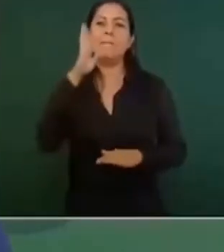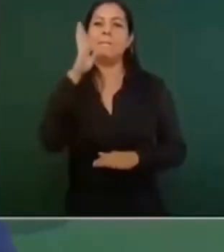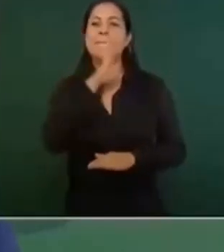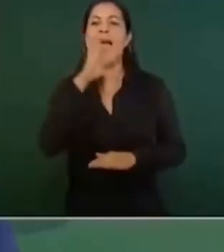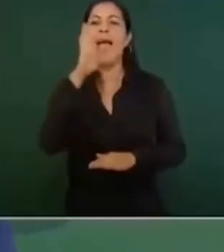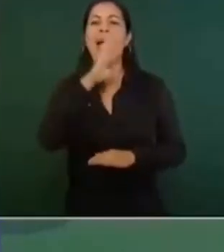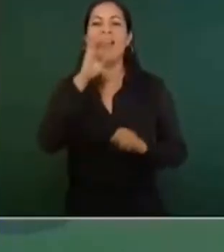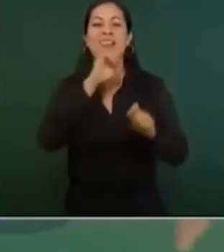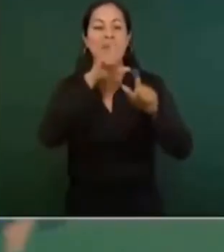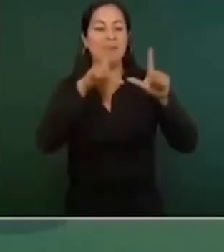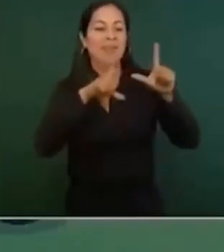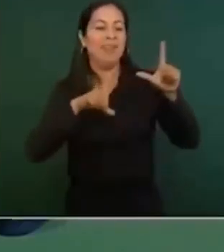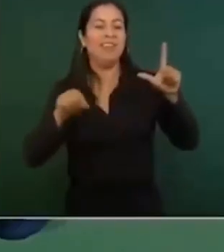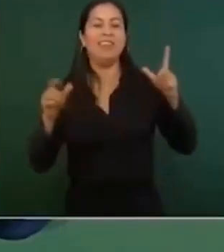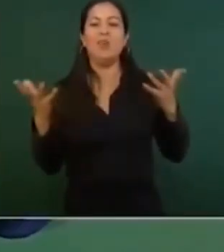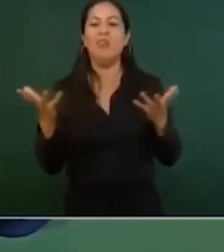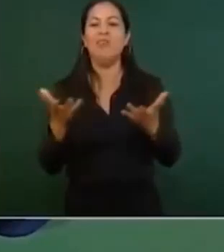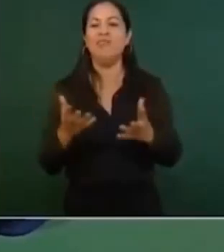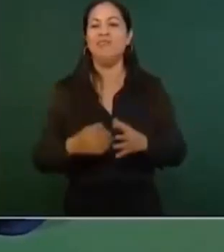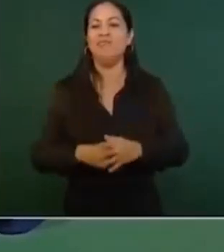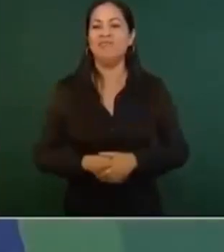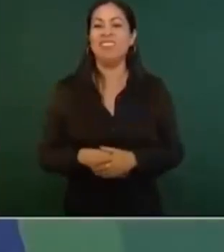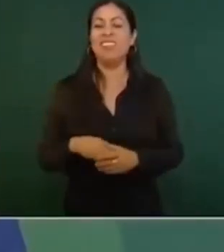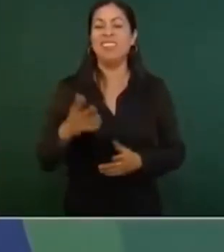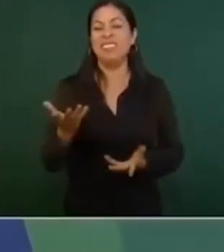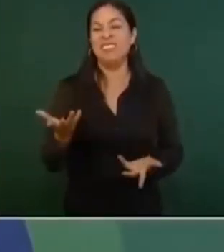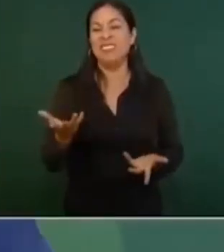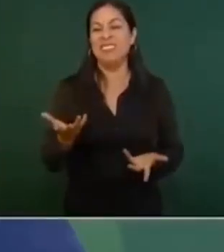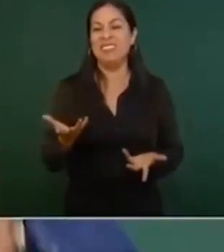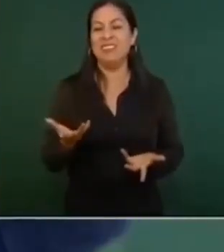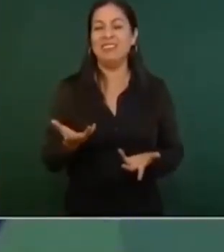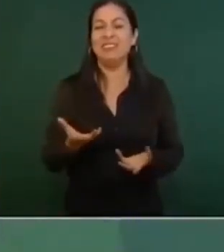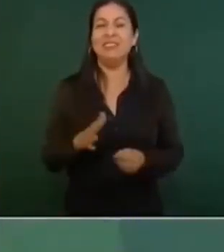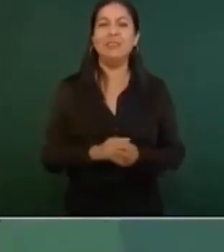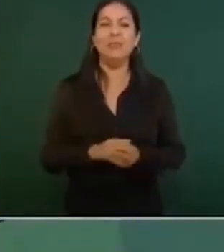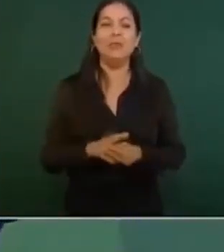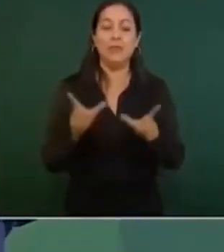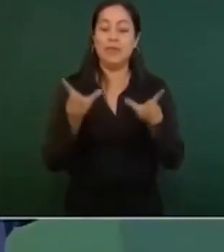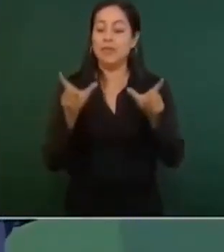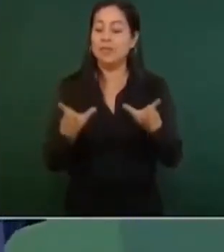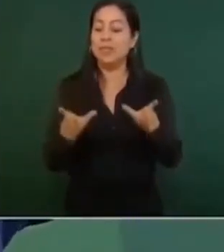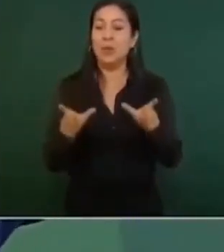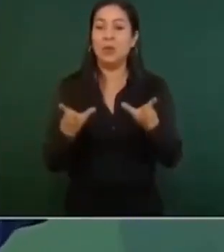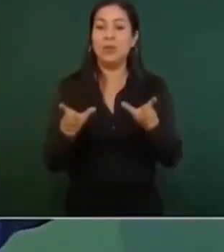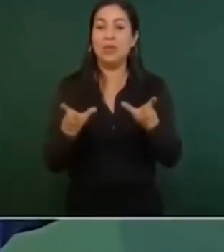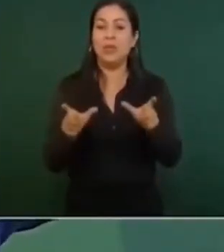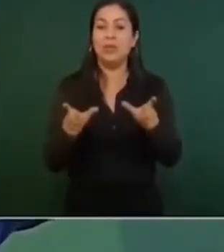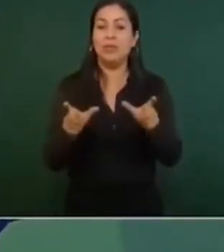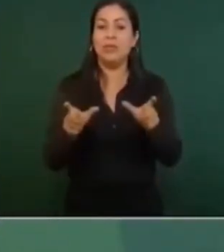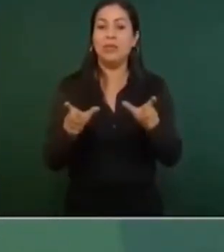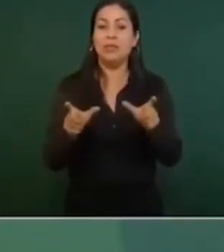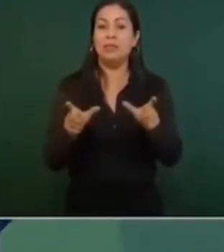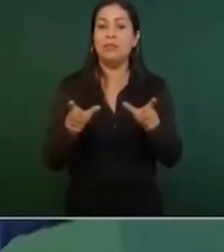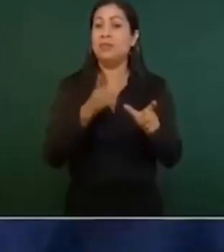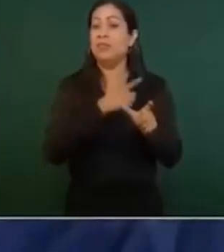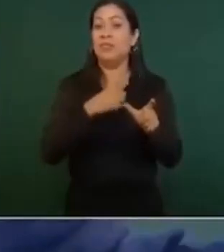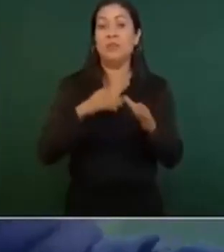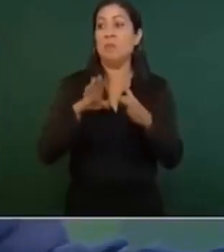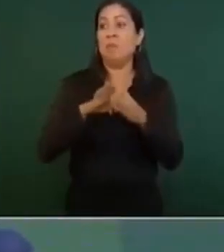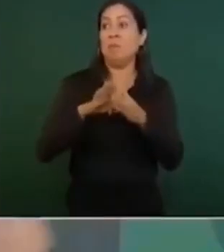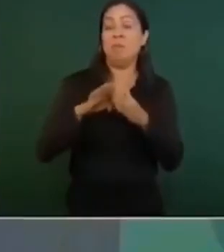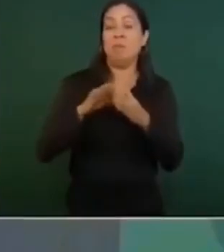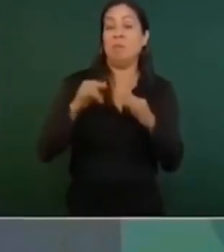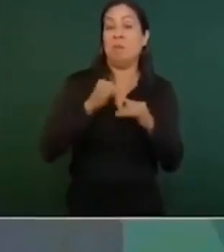el país si el que fue de seguridad pública se tiene que